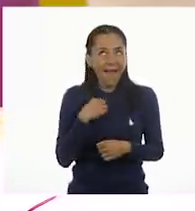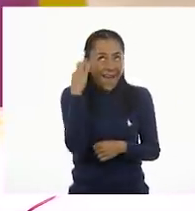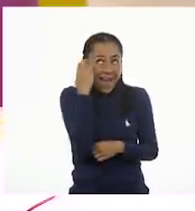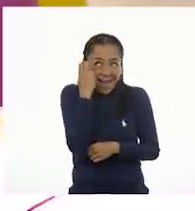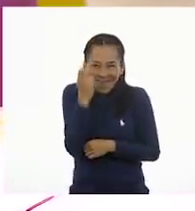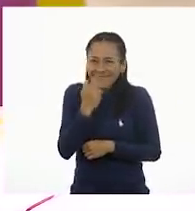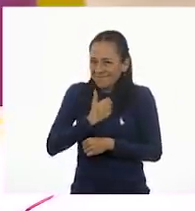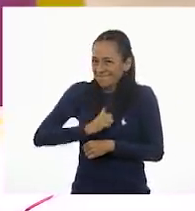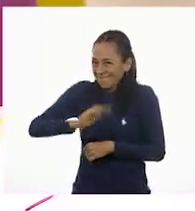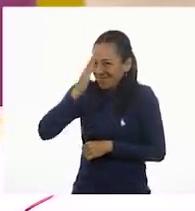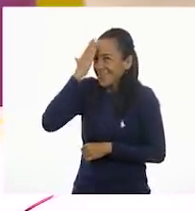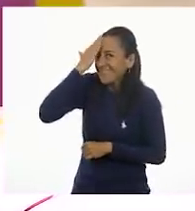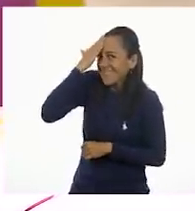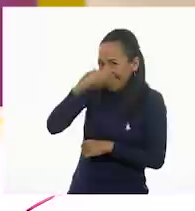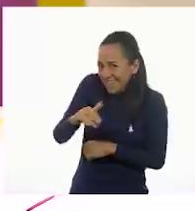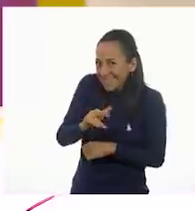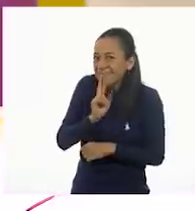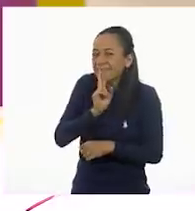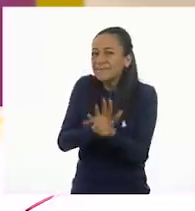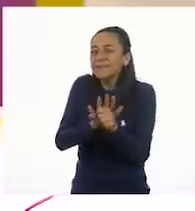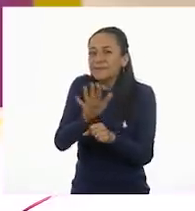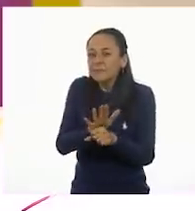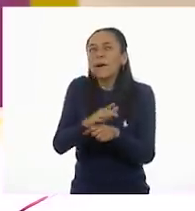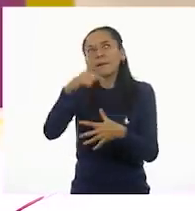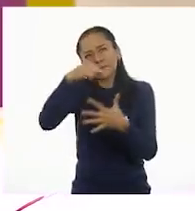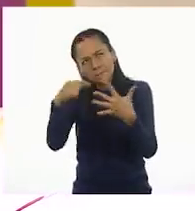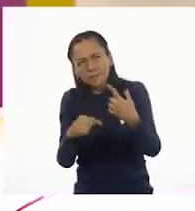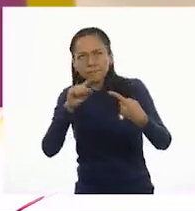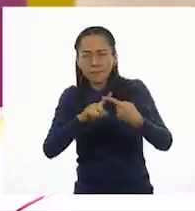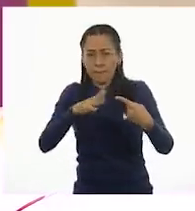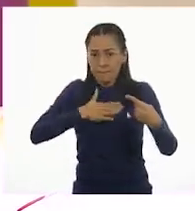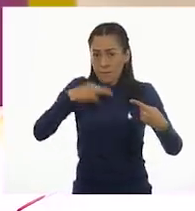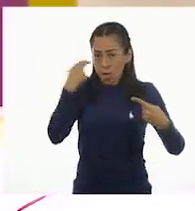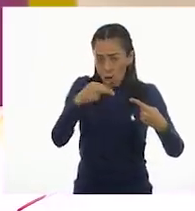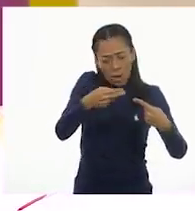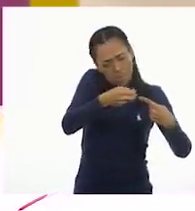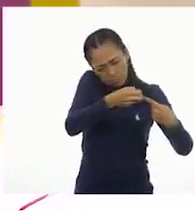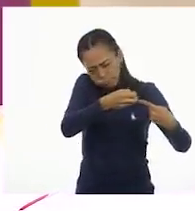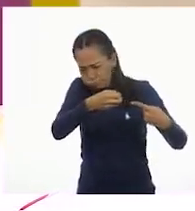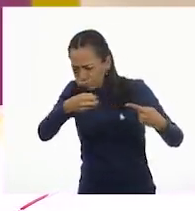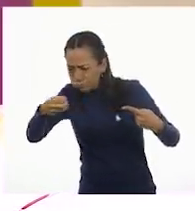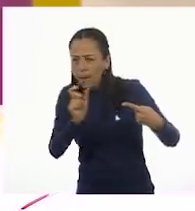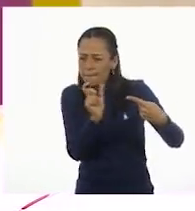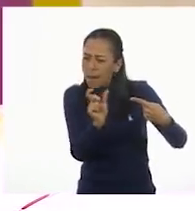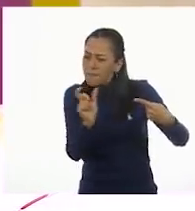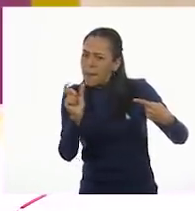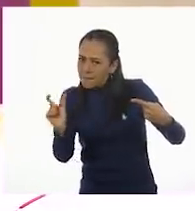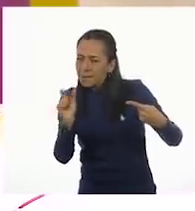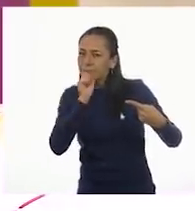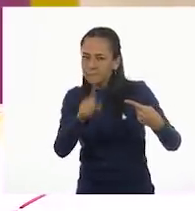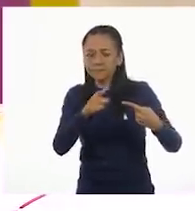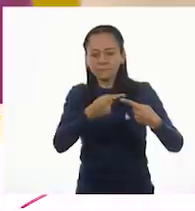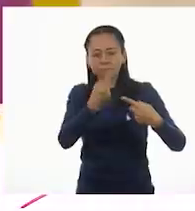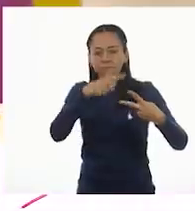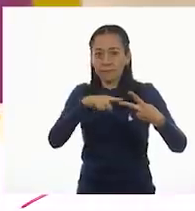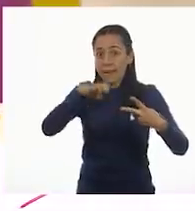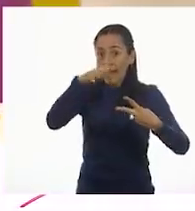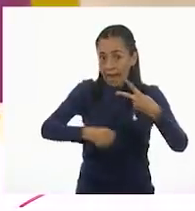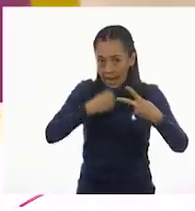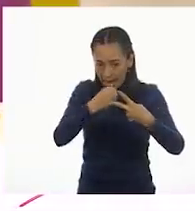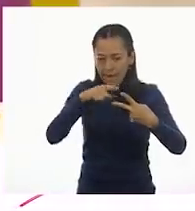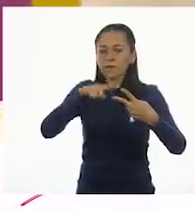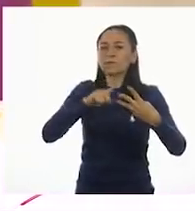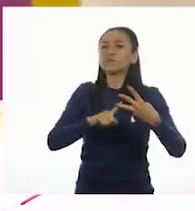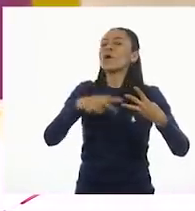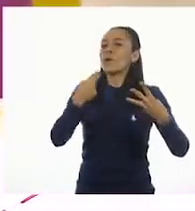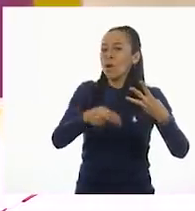Los datos que debo de conocer son mi nombre completo con apellidos, uh-huh, mi edad, también el nombre de mi mamá y papá o